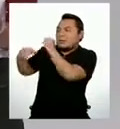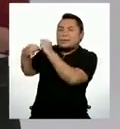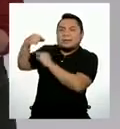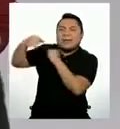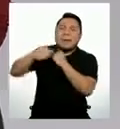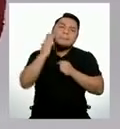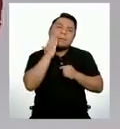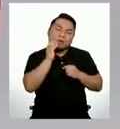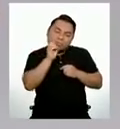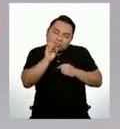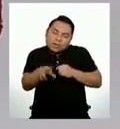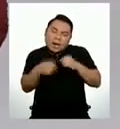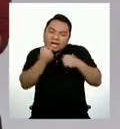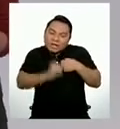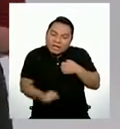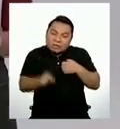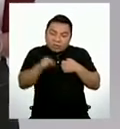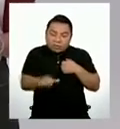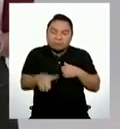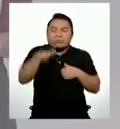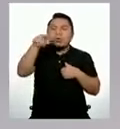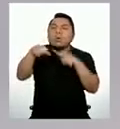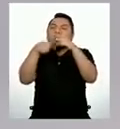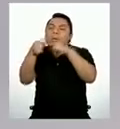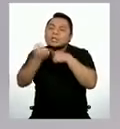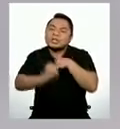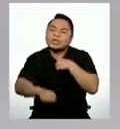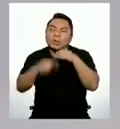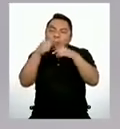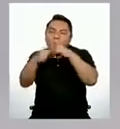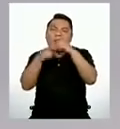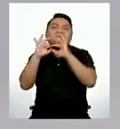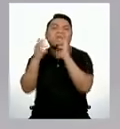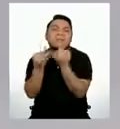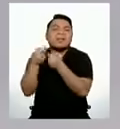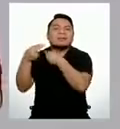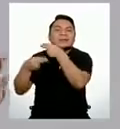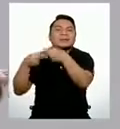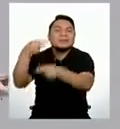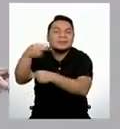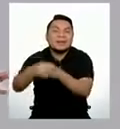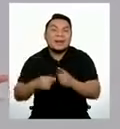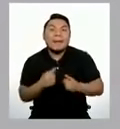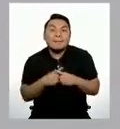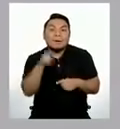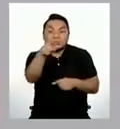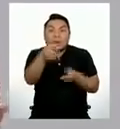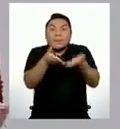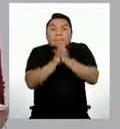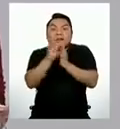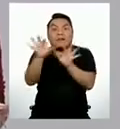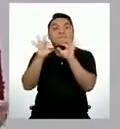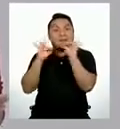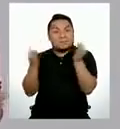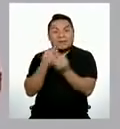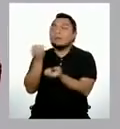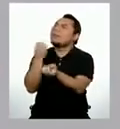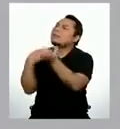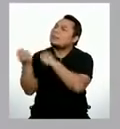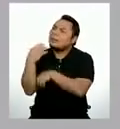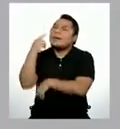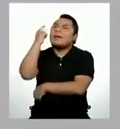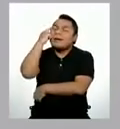madres a hijas, desde hace muchísimo tiempo. Pero si le pedimos a alguien en casa que nos las cuenten,